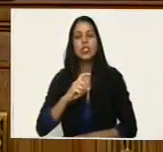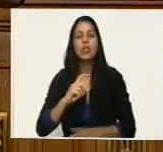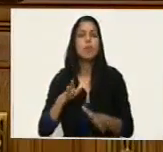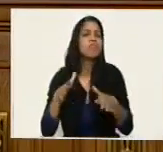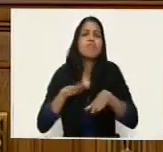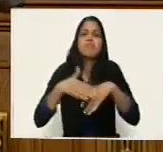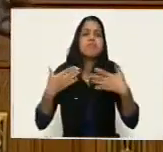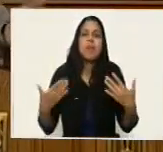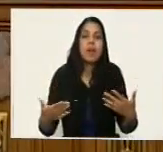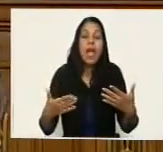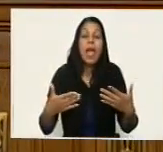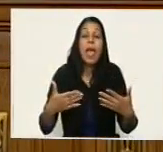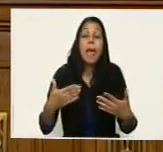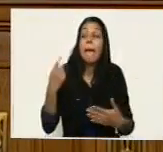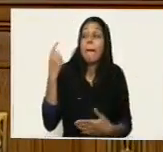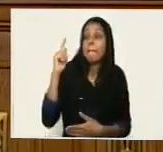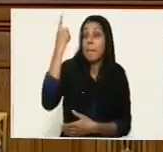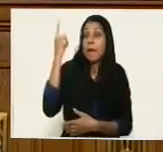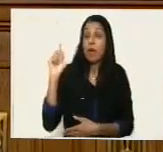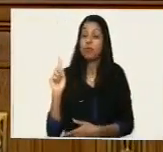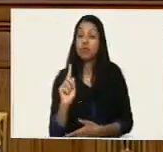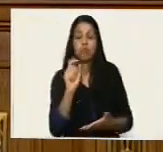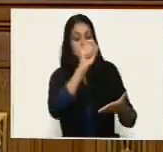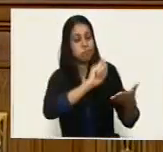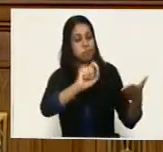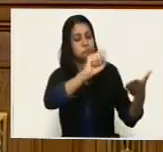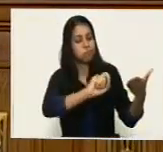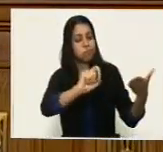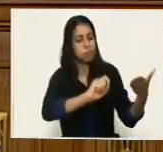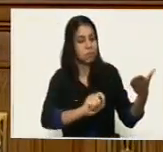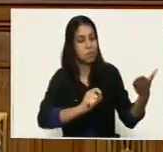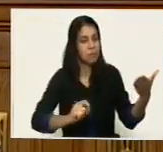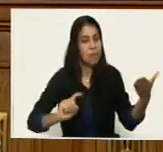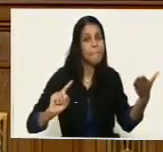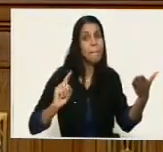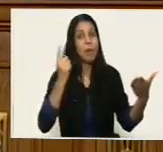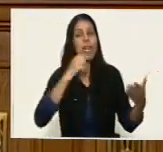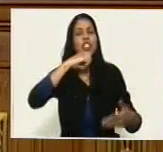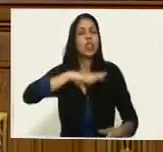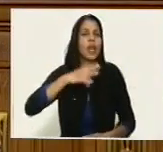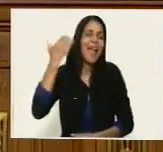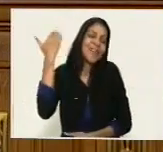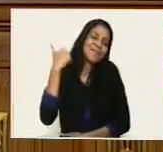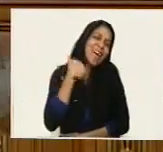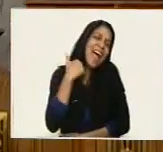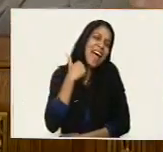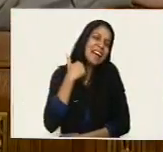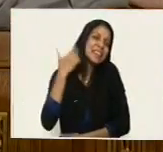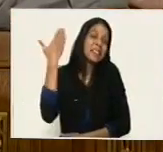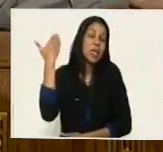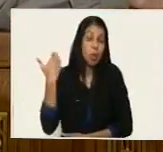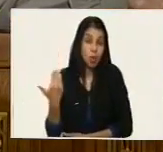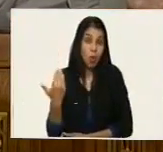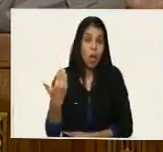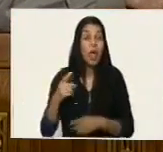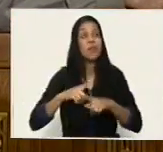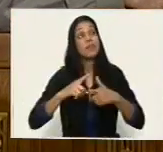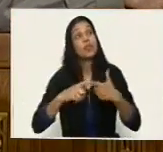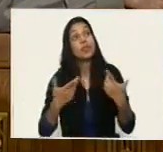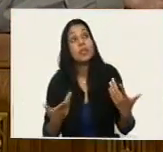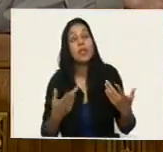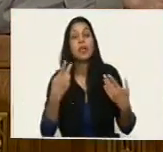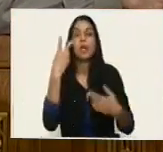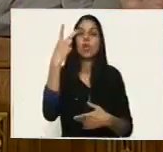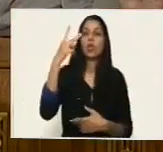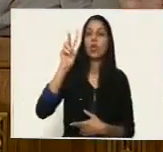los primeros testimonios de la vida de los seres humanos. Entonces, 200 años fue ayer.